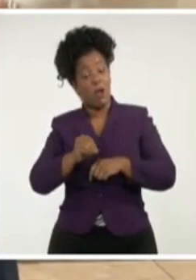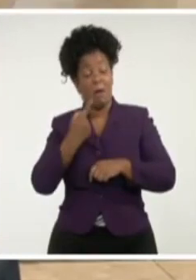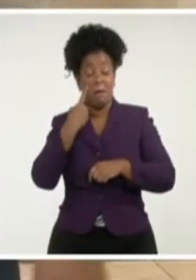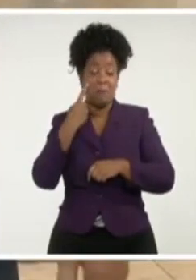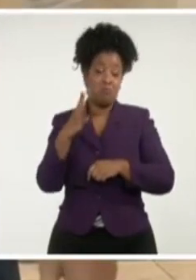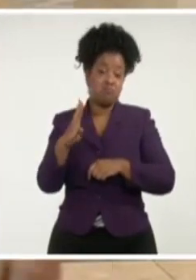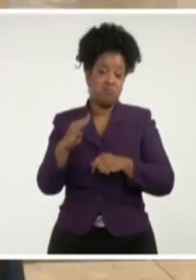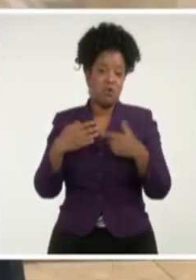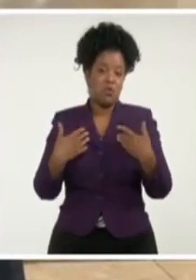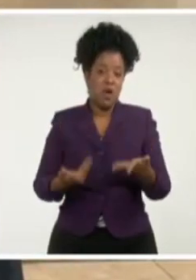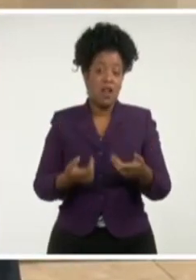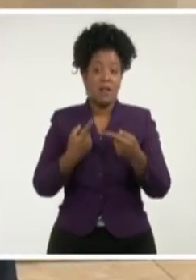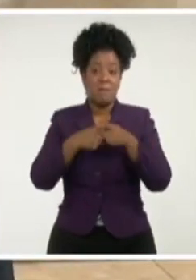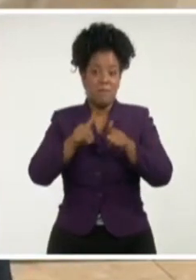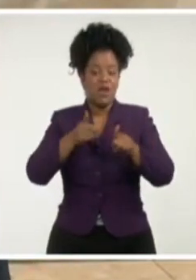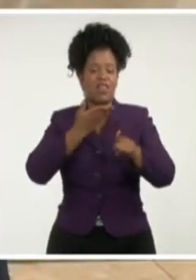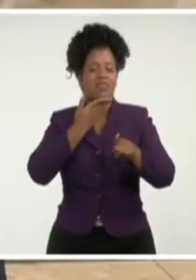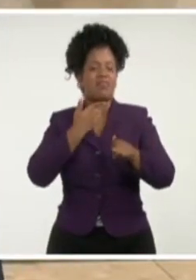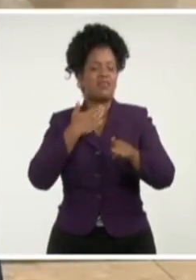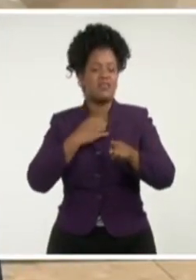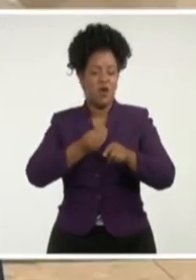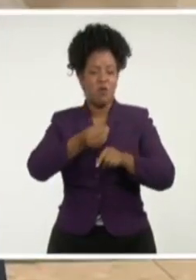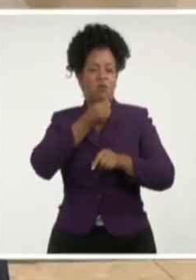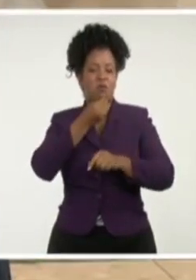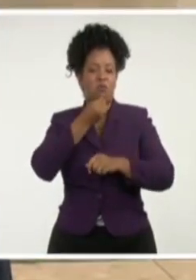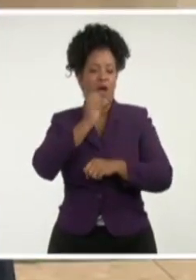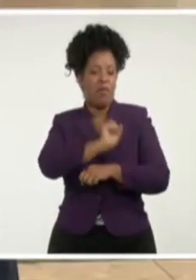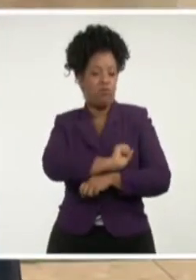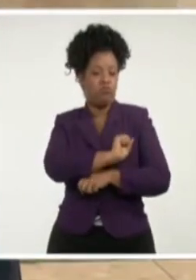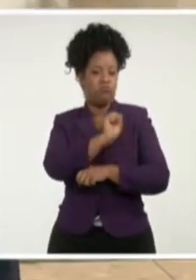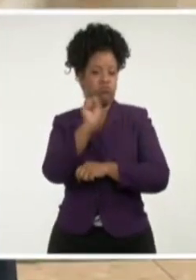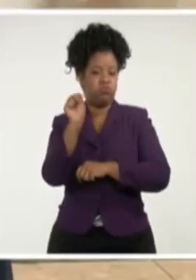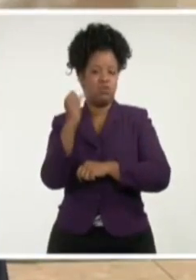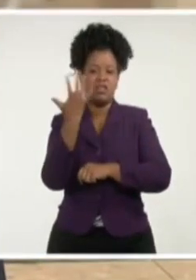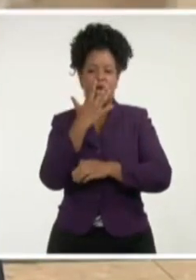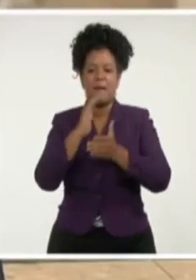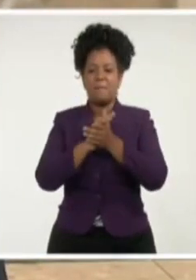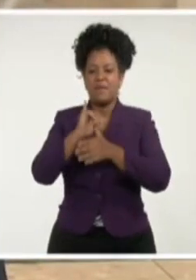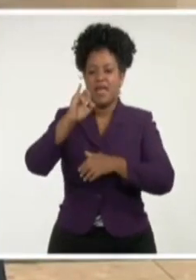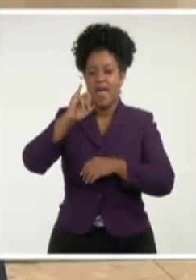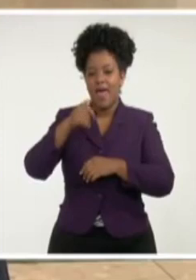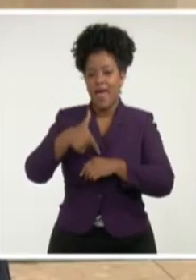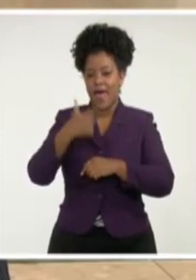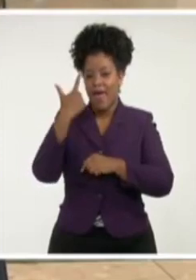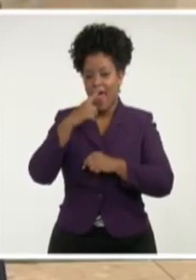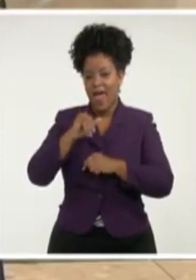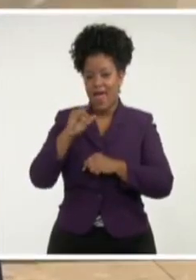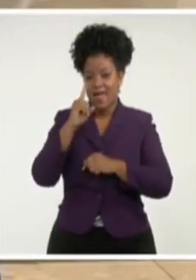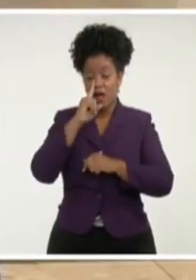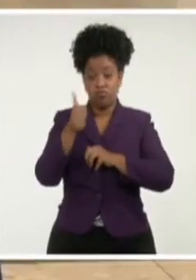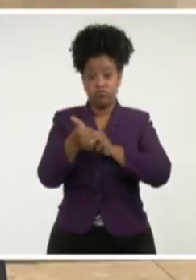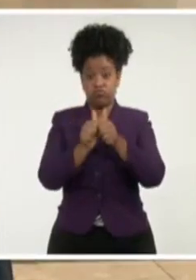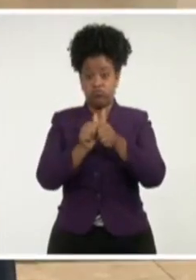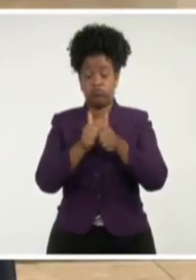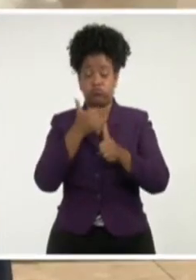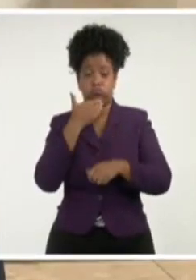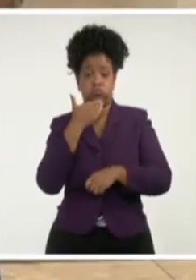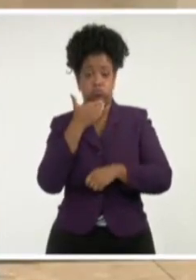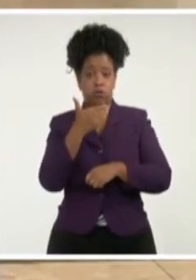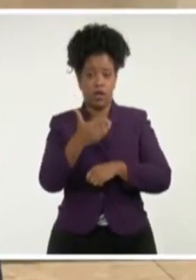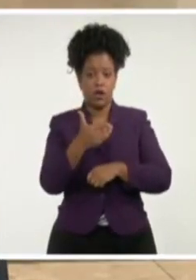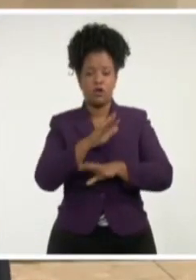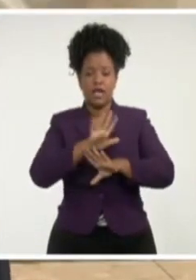hay grandes expectativas con la posible hazaña de Mijaín López. Ya hemos analizado desde el punto de vista deportivo los